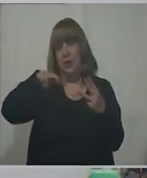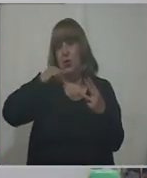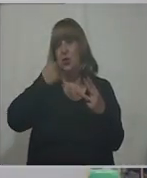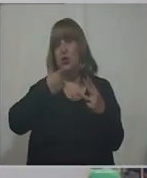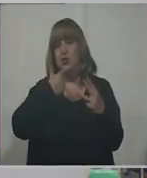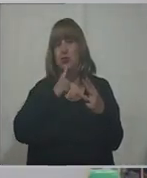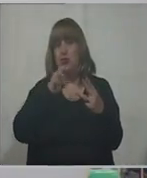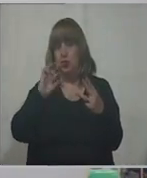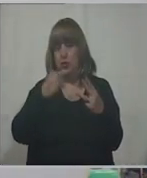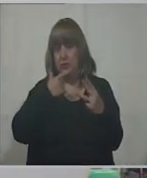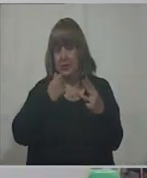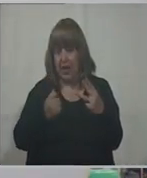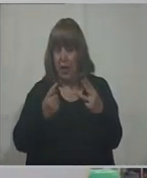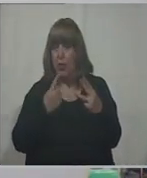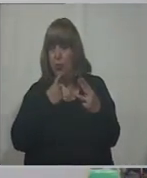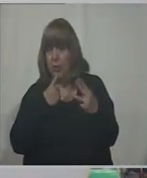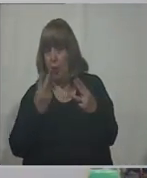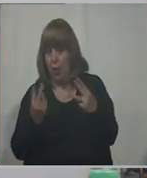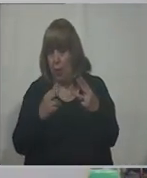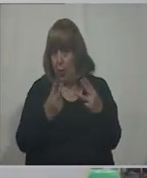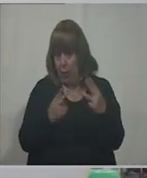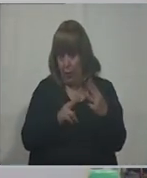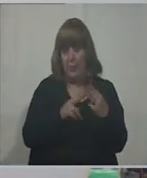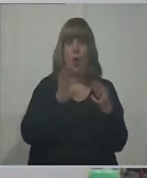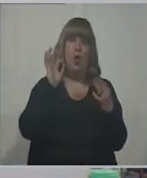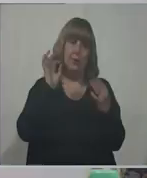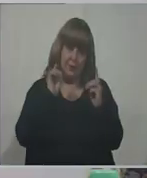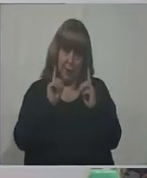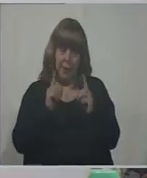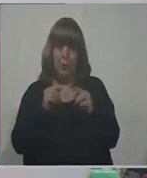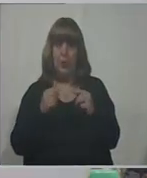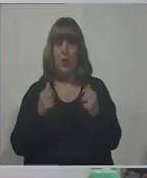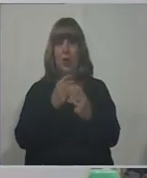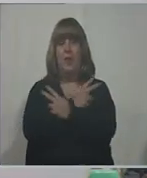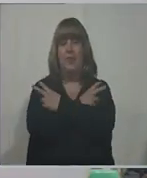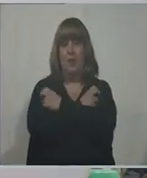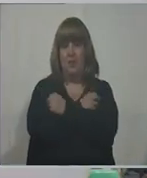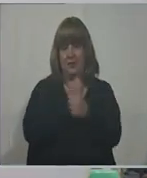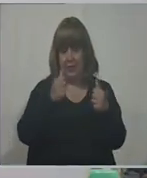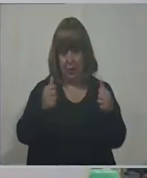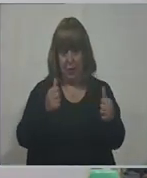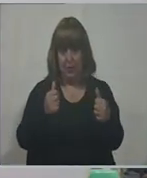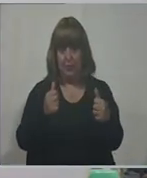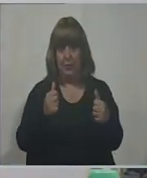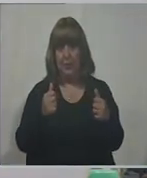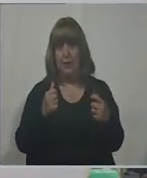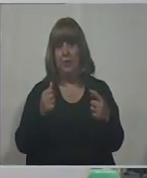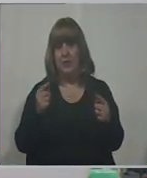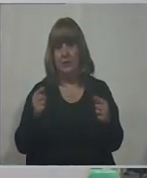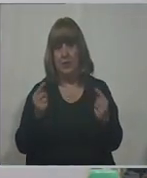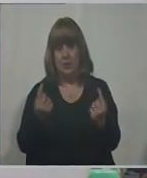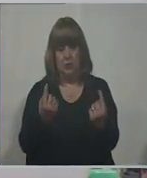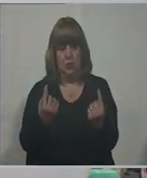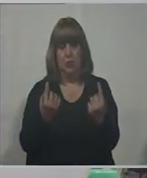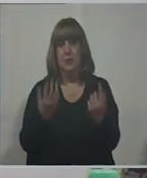la duda instalada en la ofensiva. O porque están los dos con alguna dolencia. Hablo de Cuchi y de Pablo Parazo Sabrenga, aunque